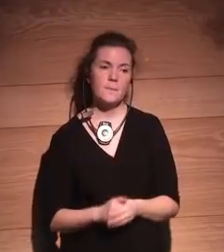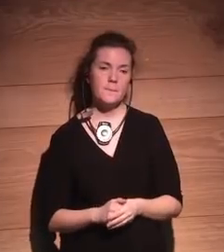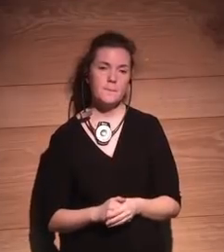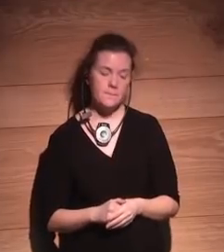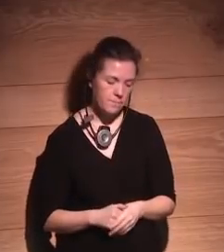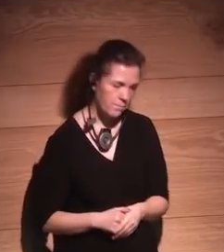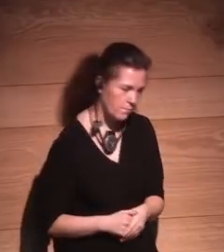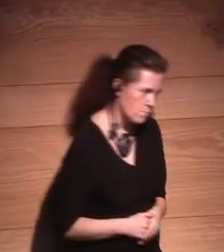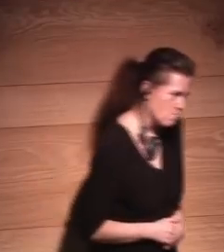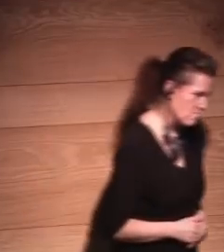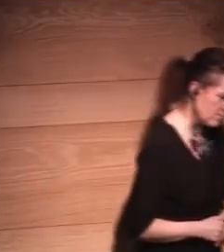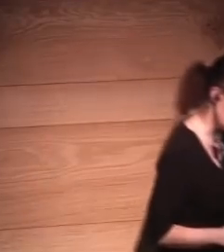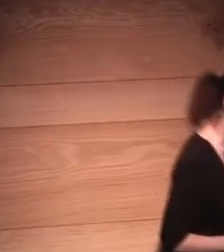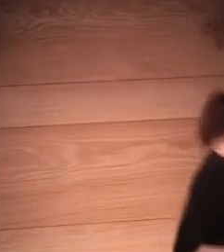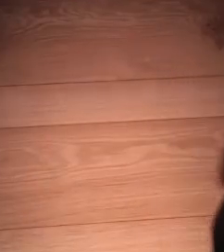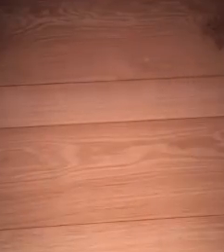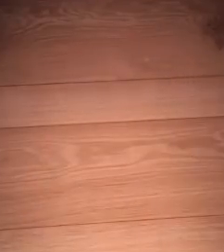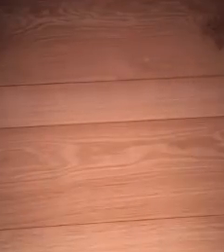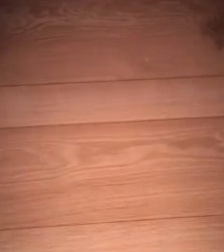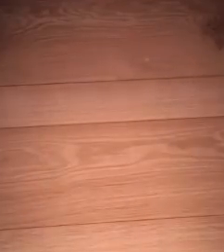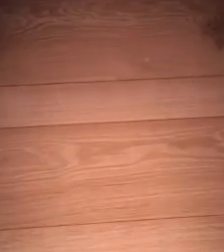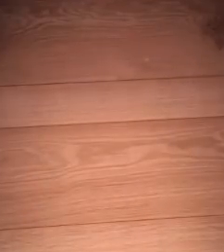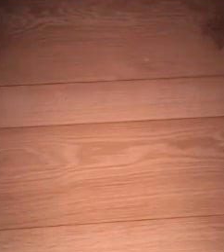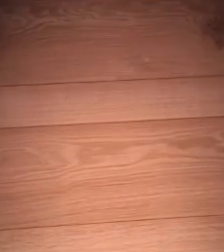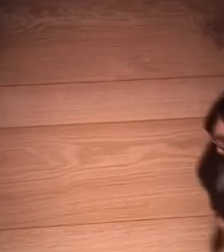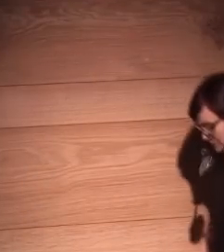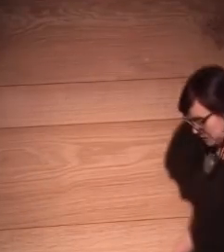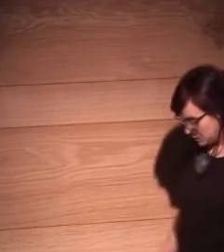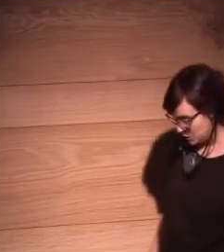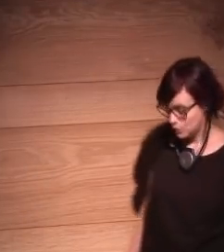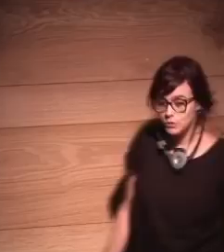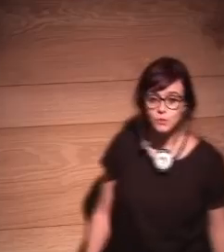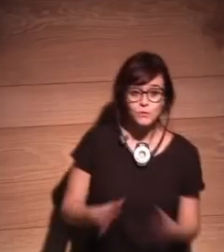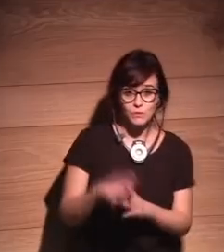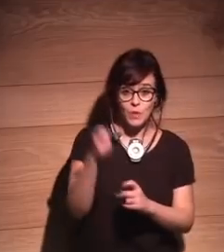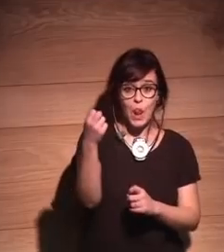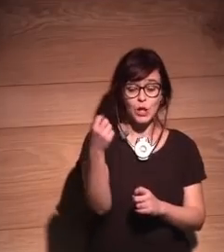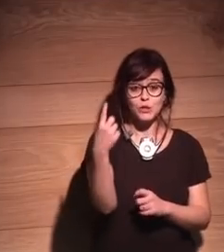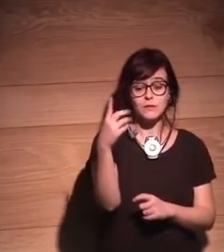Rachel, Didier, uno de los dos, por favor.